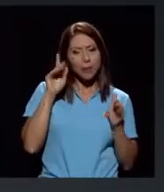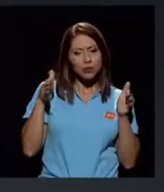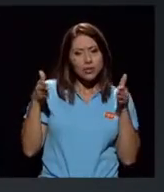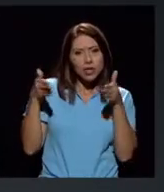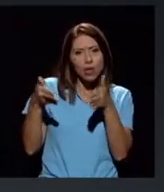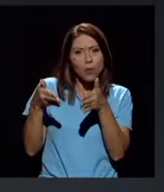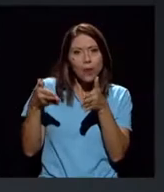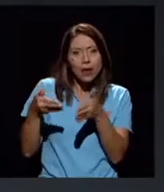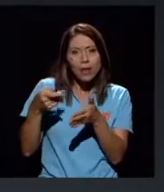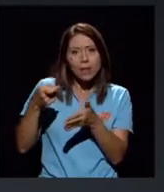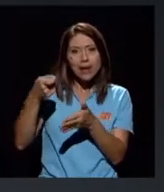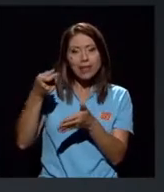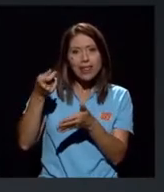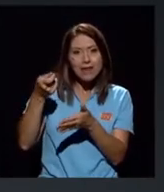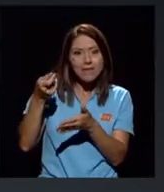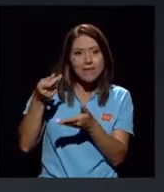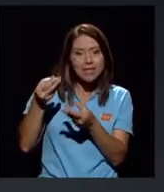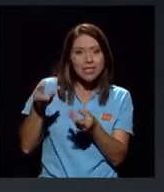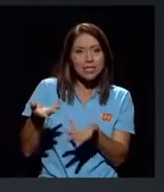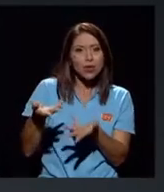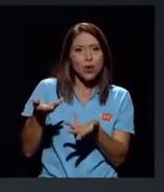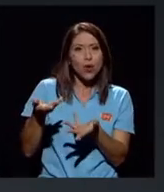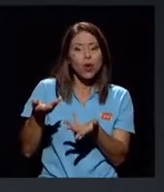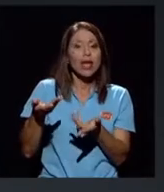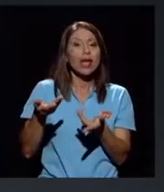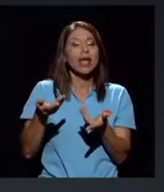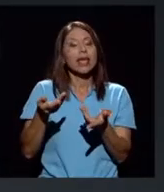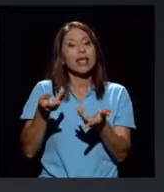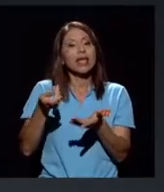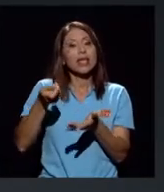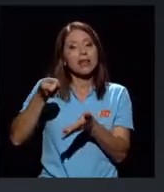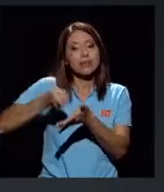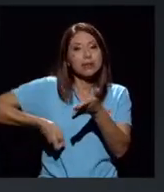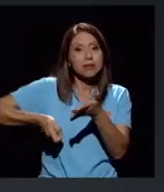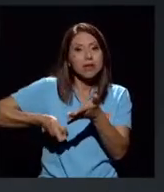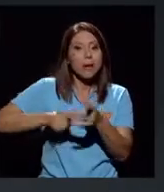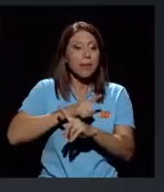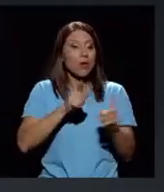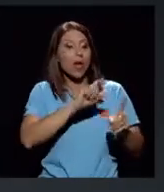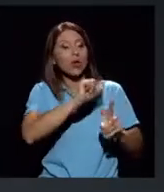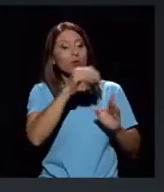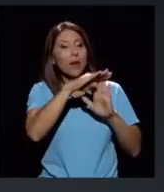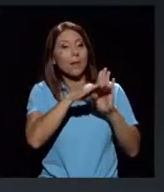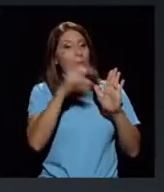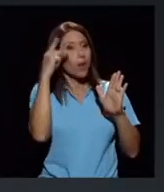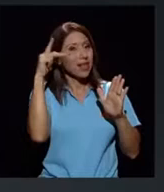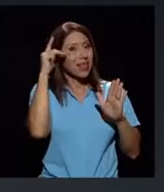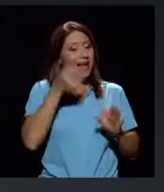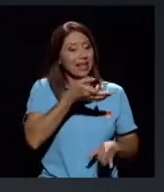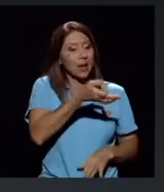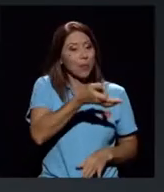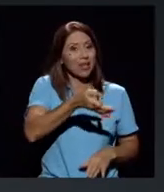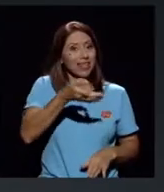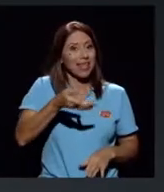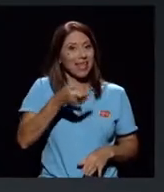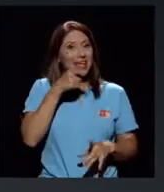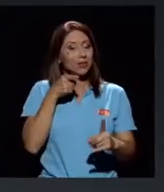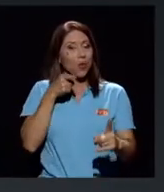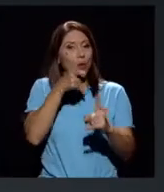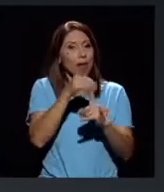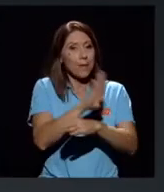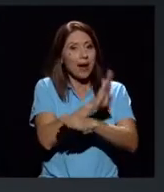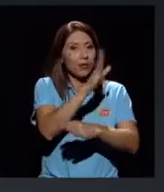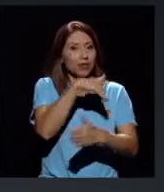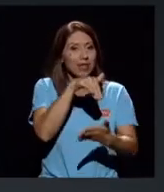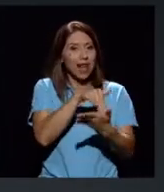hay otra política que es la política monetaria que básicamente es que he cometido el banco central y presumiblemente las dos